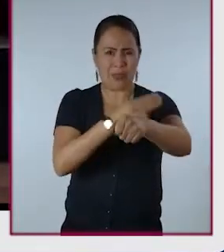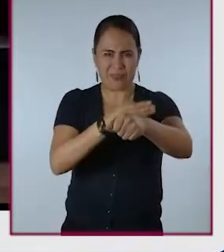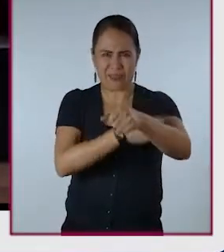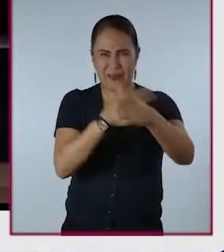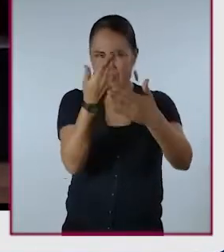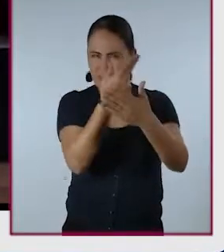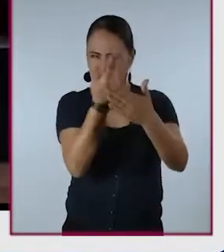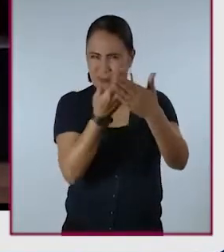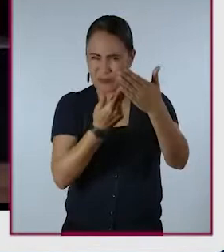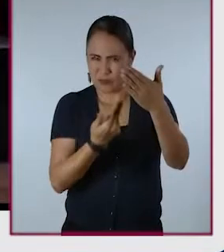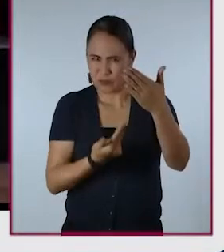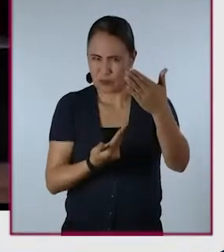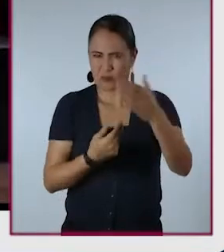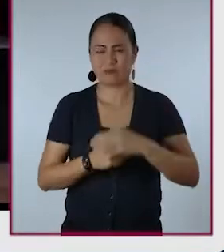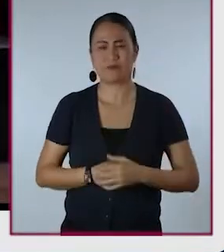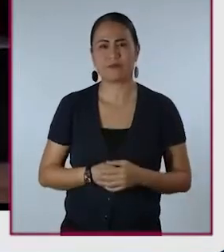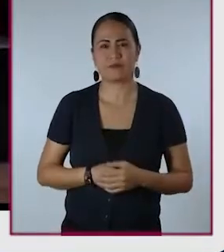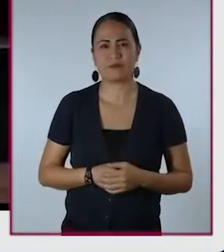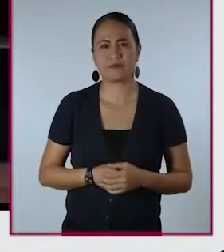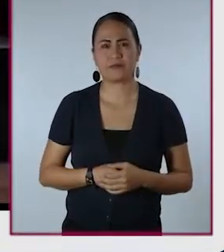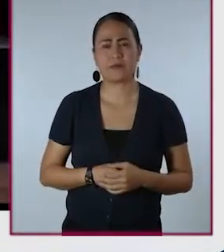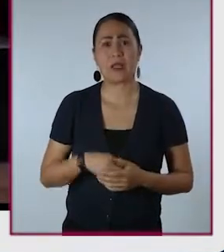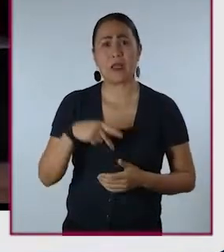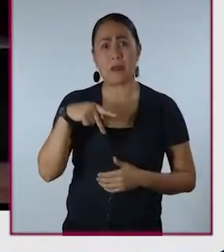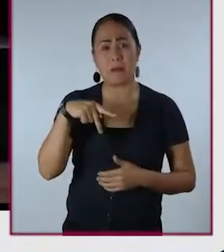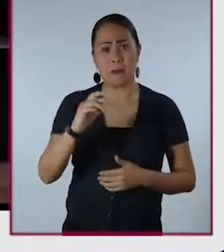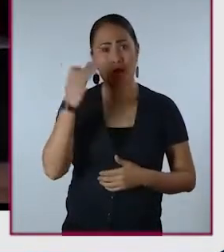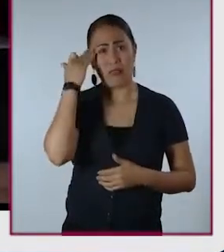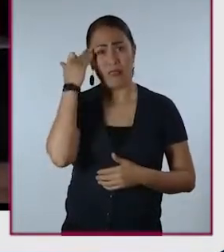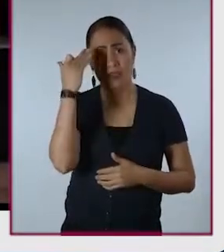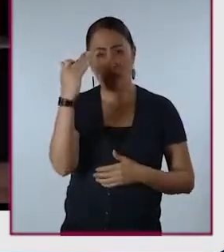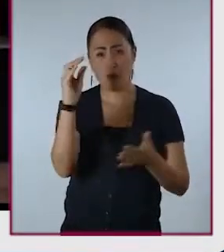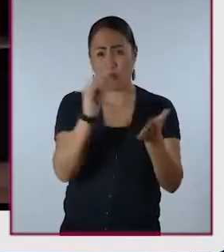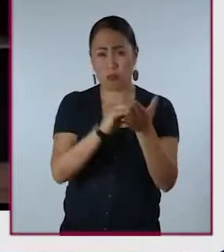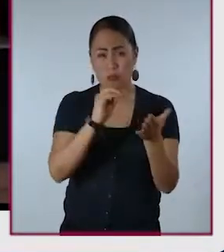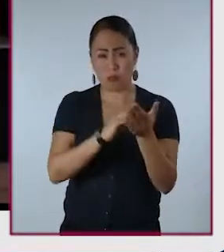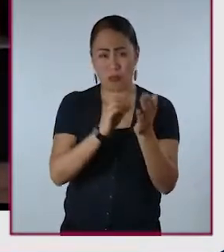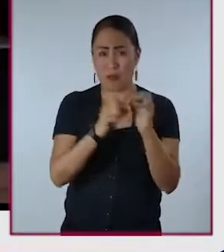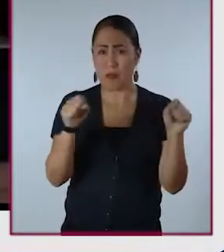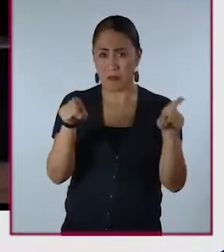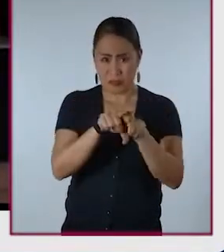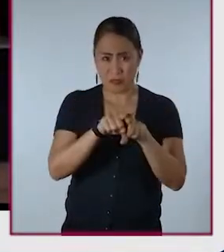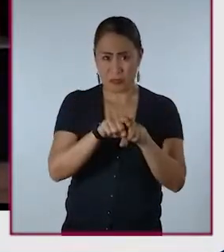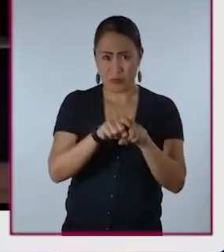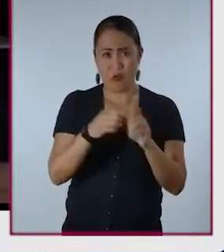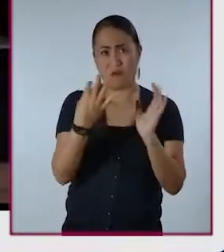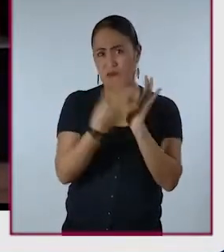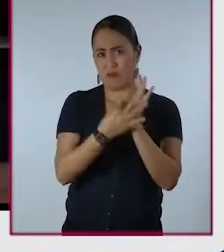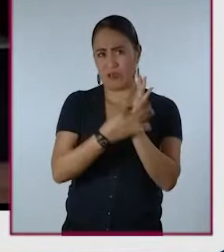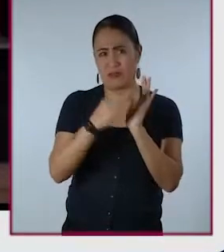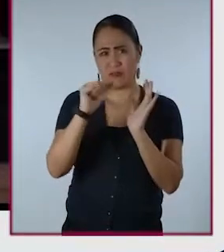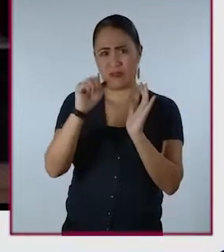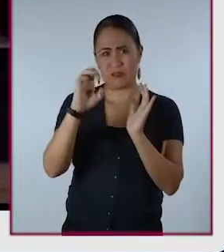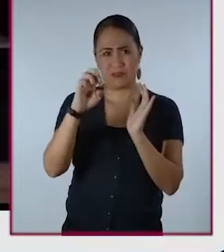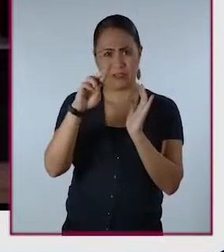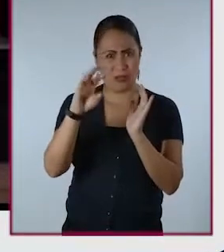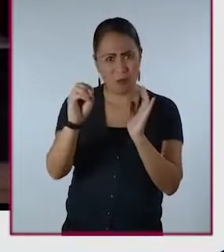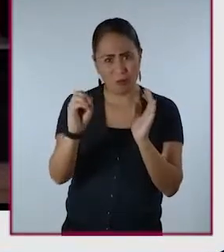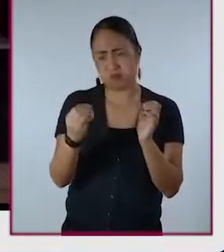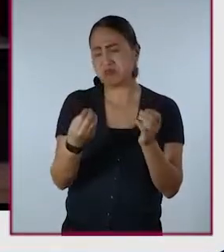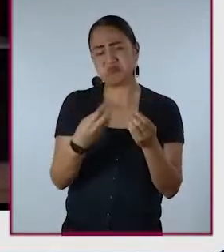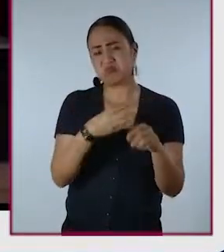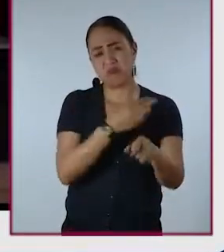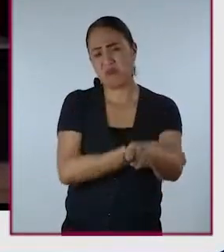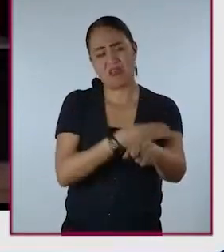Pero como era de madera, no duraba tanto como el acero. Entonces, había orfebres